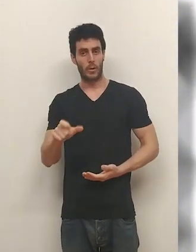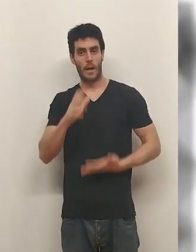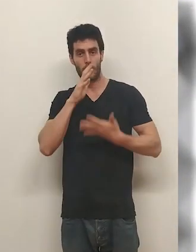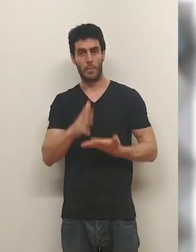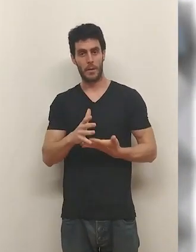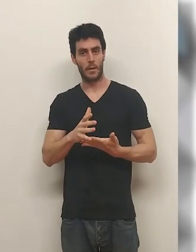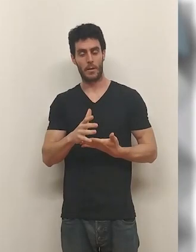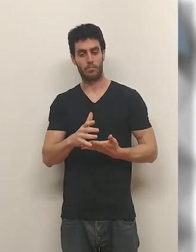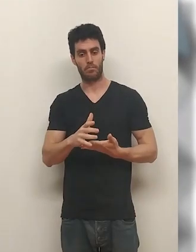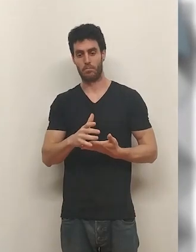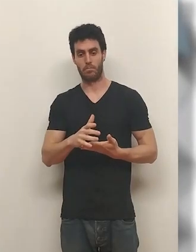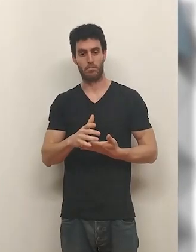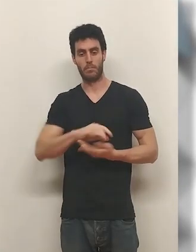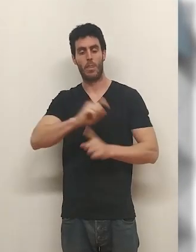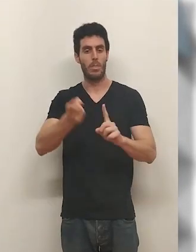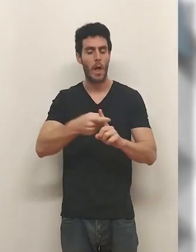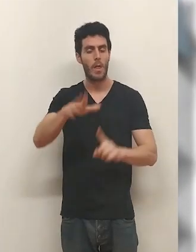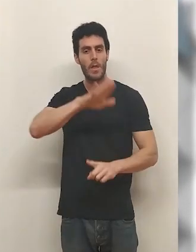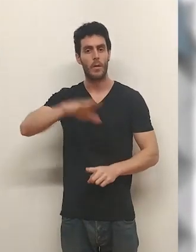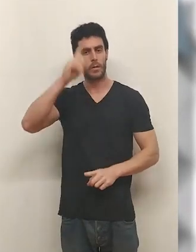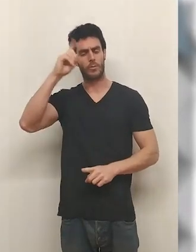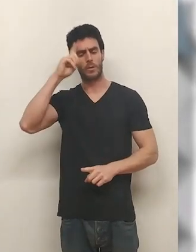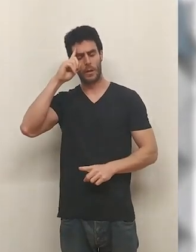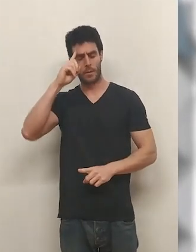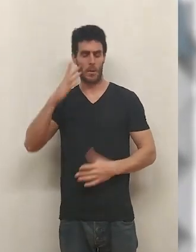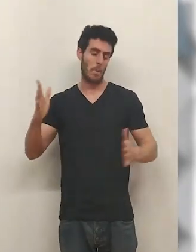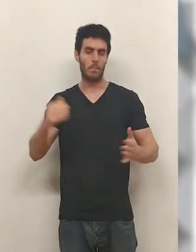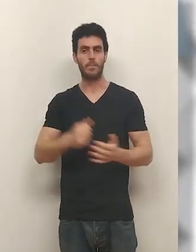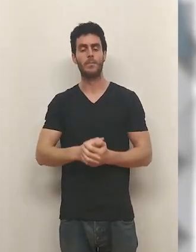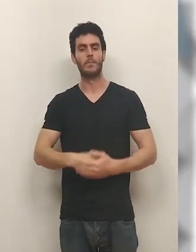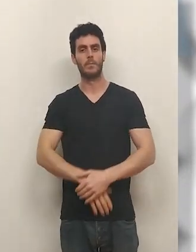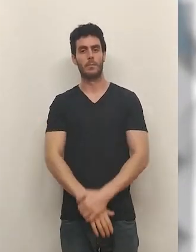en este momento, no se la tiene localizada, pero se está trabajando para localizarla.